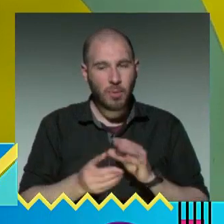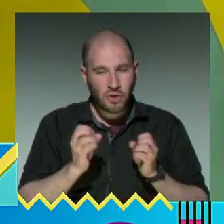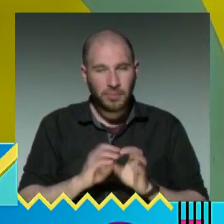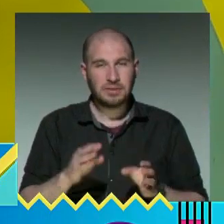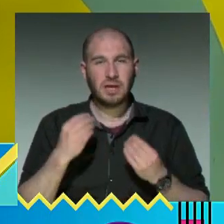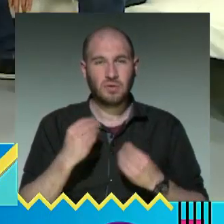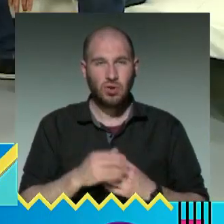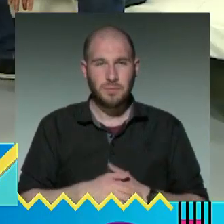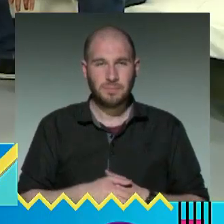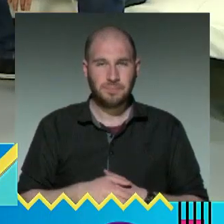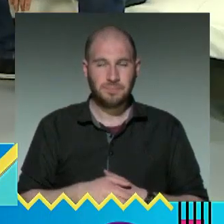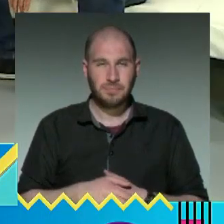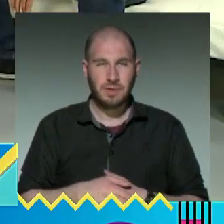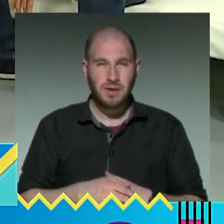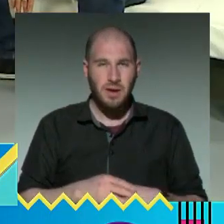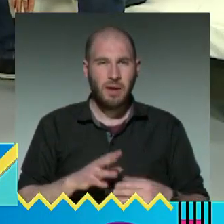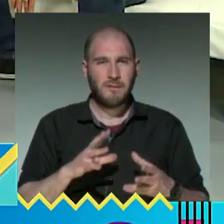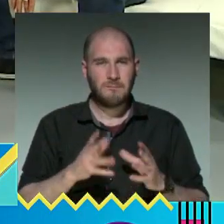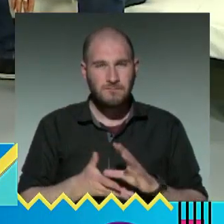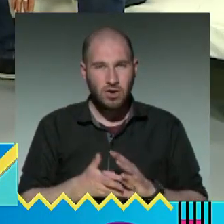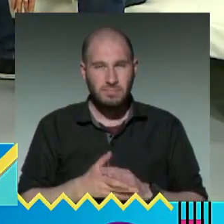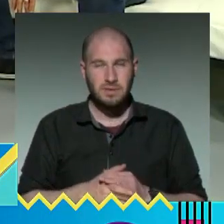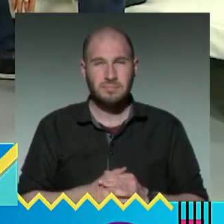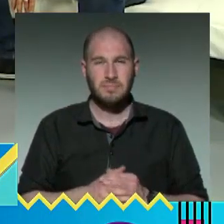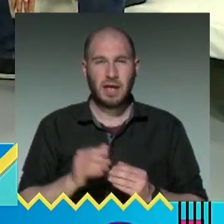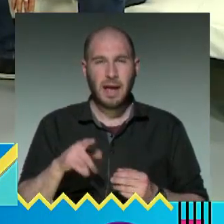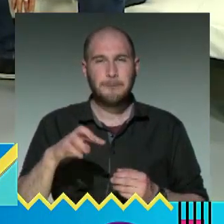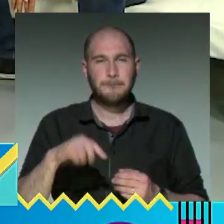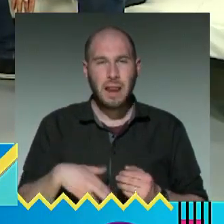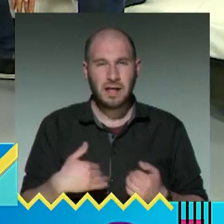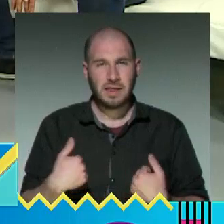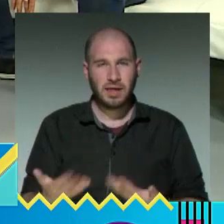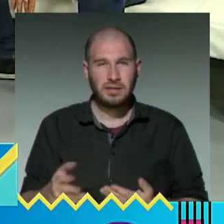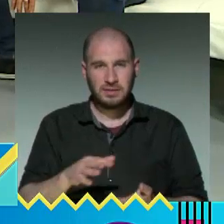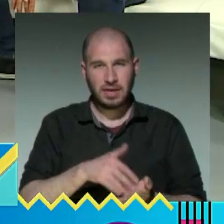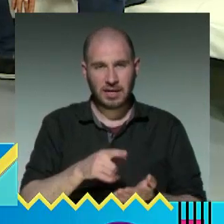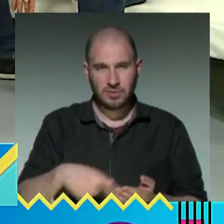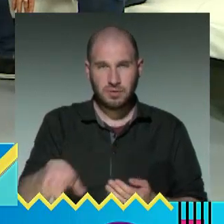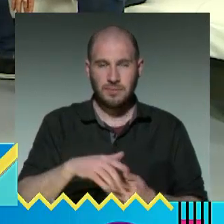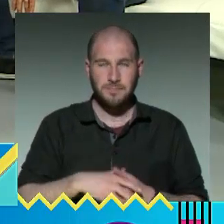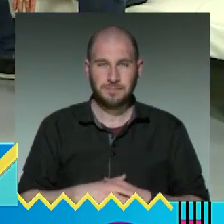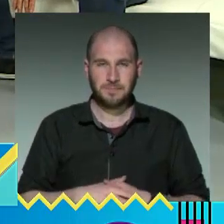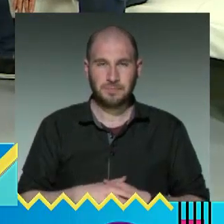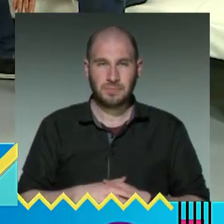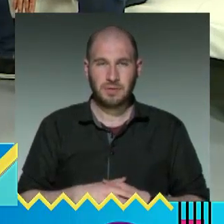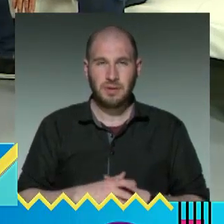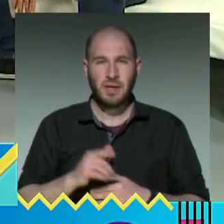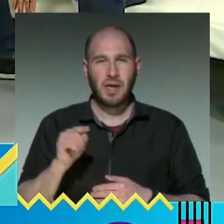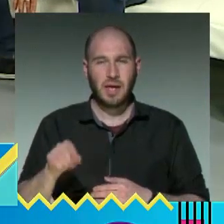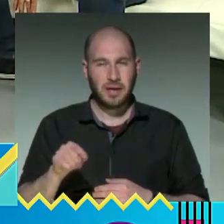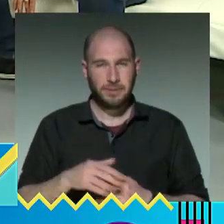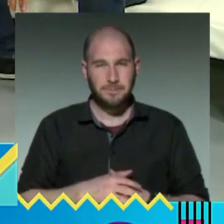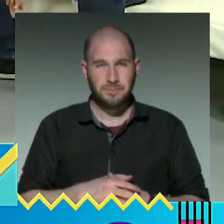implementa, cuál es la forma en que se baja la política al territorio. Y en ese sentido